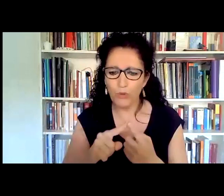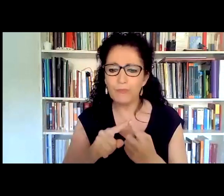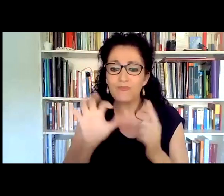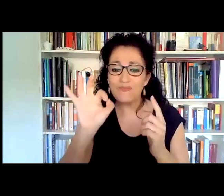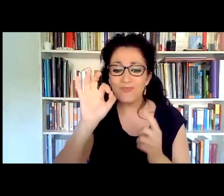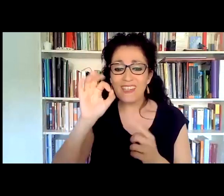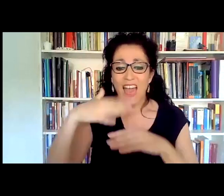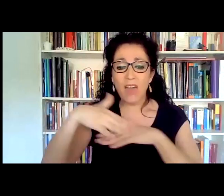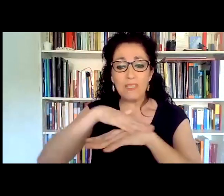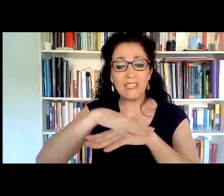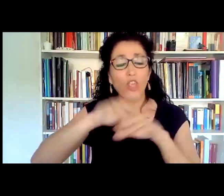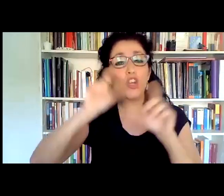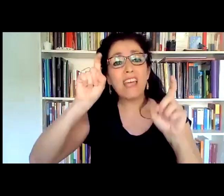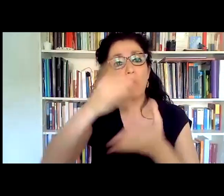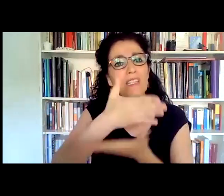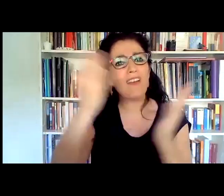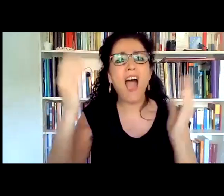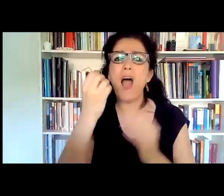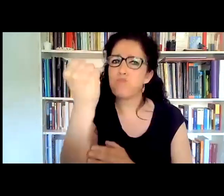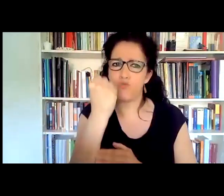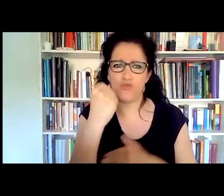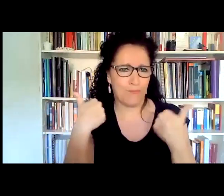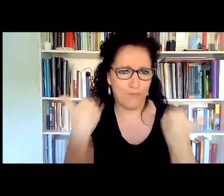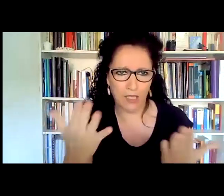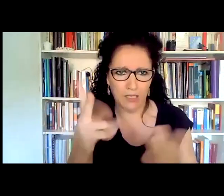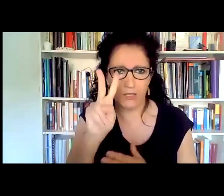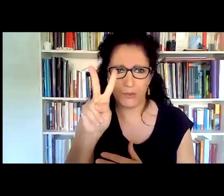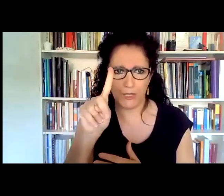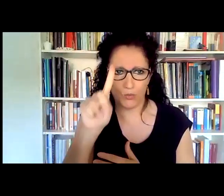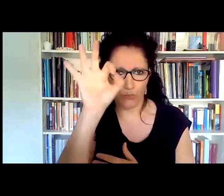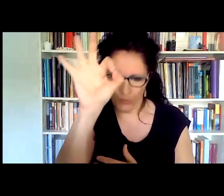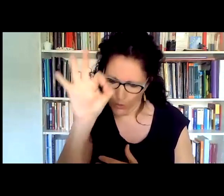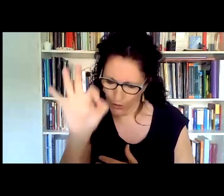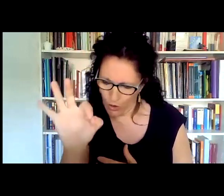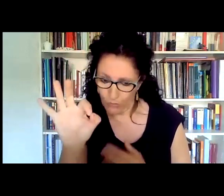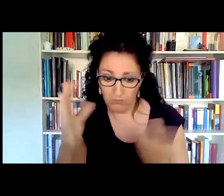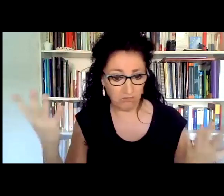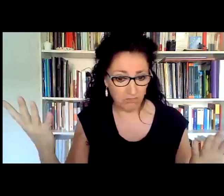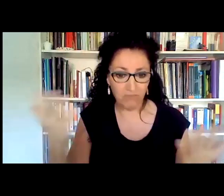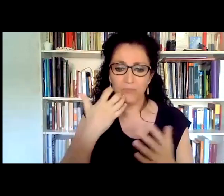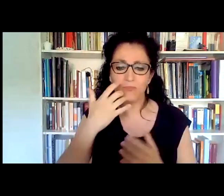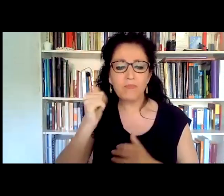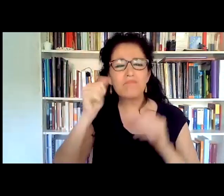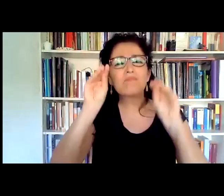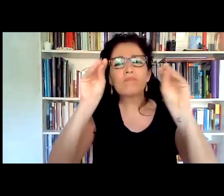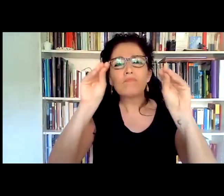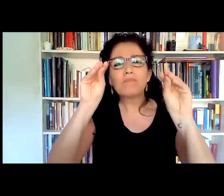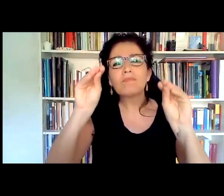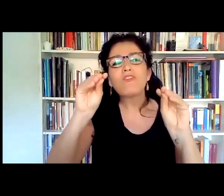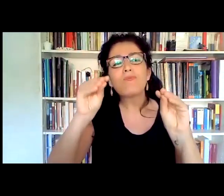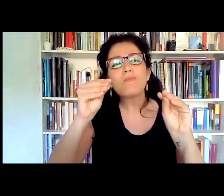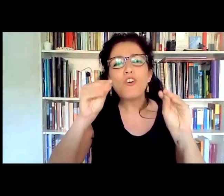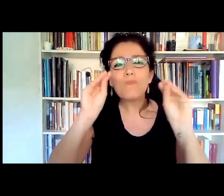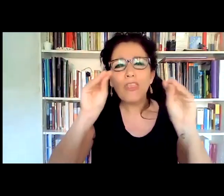daban cuenta de alguno de ellos, como puede ser que la administración educativa tiene que dar un mayor apoyo